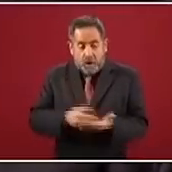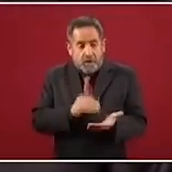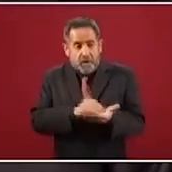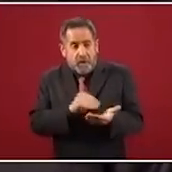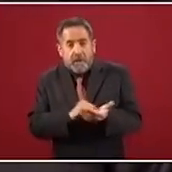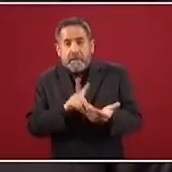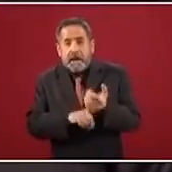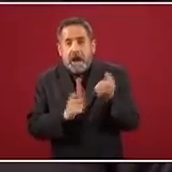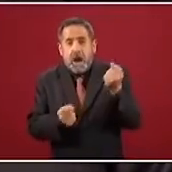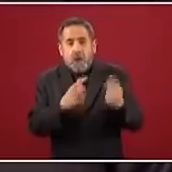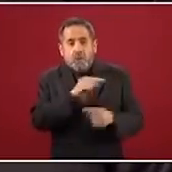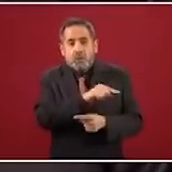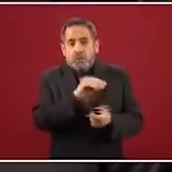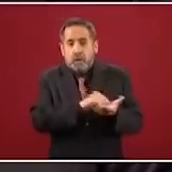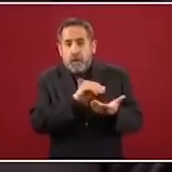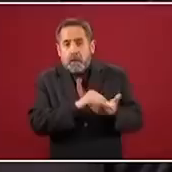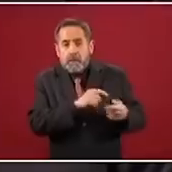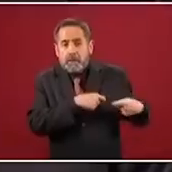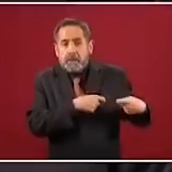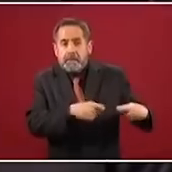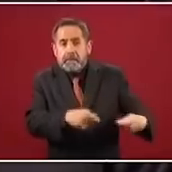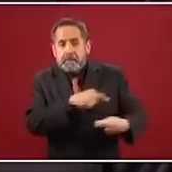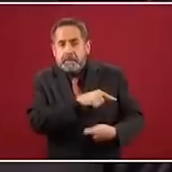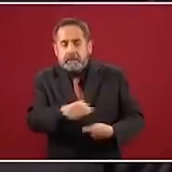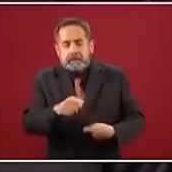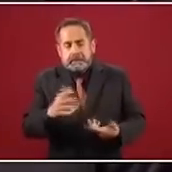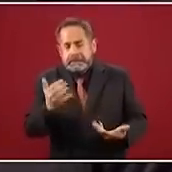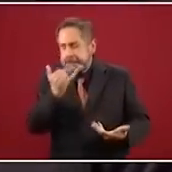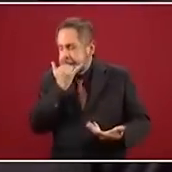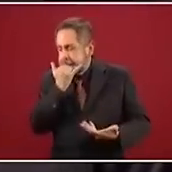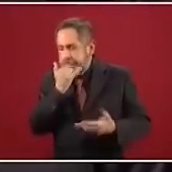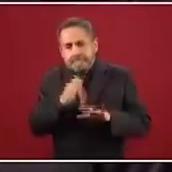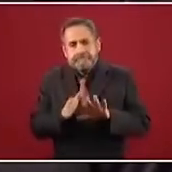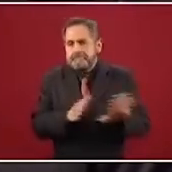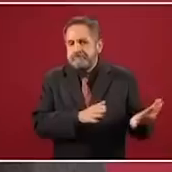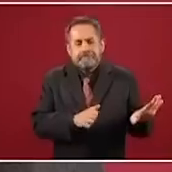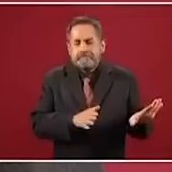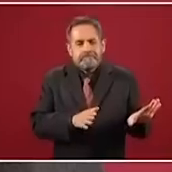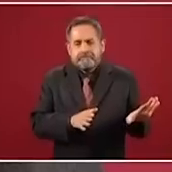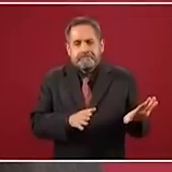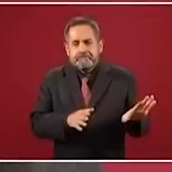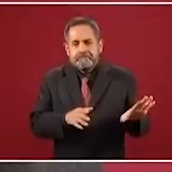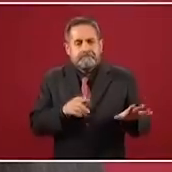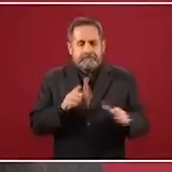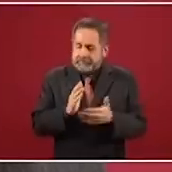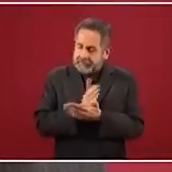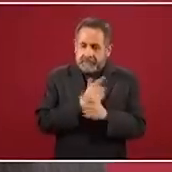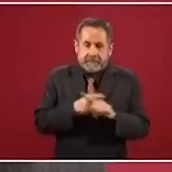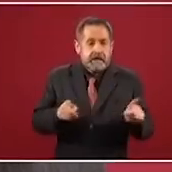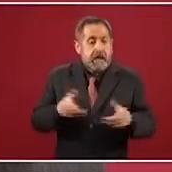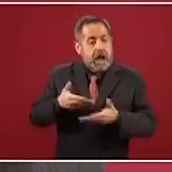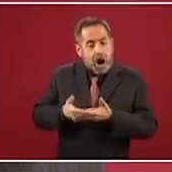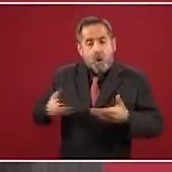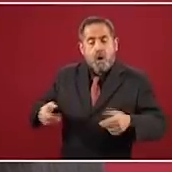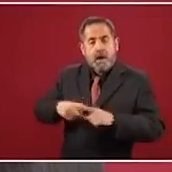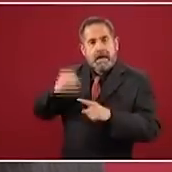ver con la concepción neoliberal o neoporfirista.